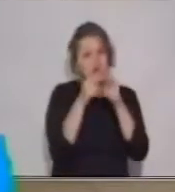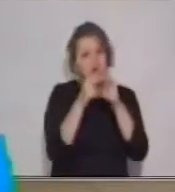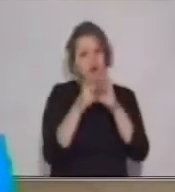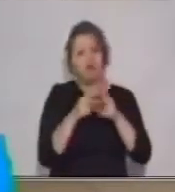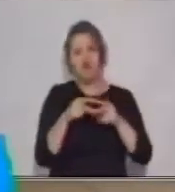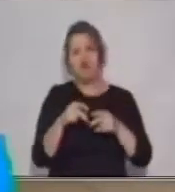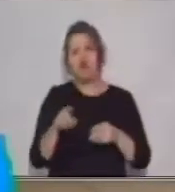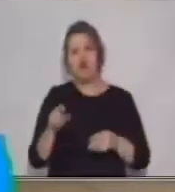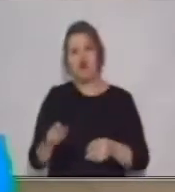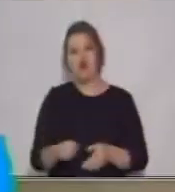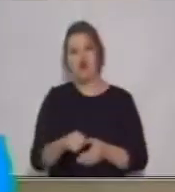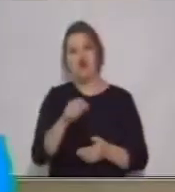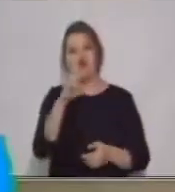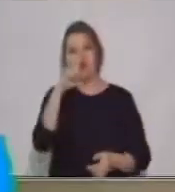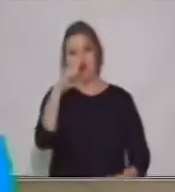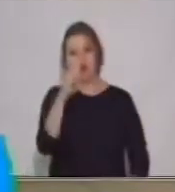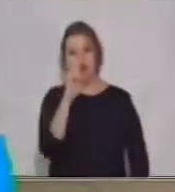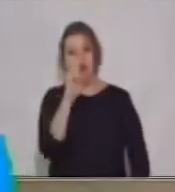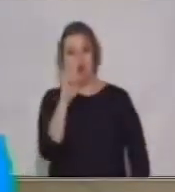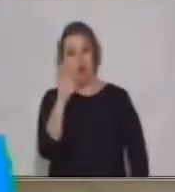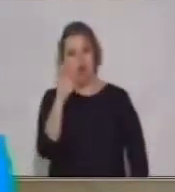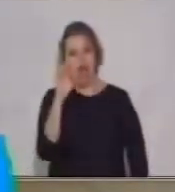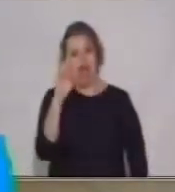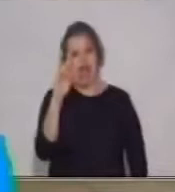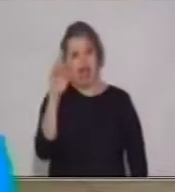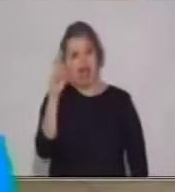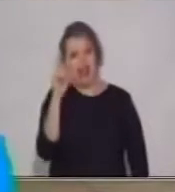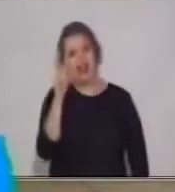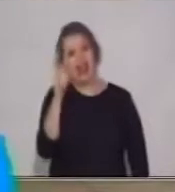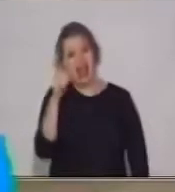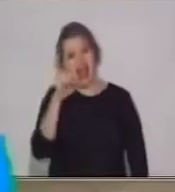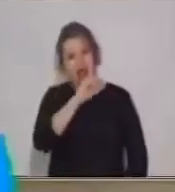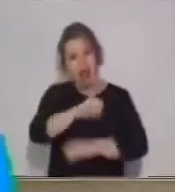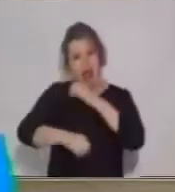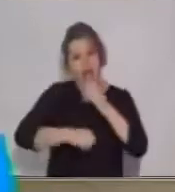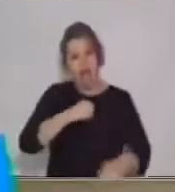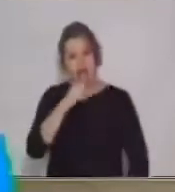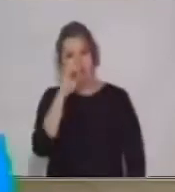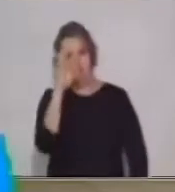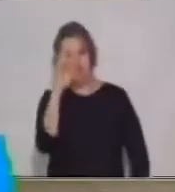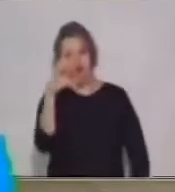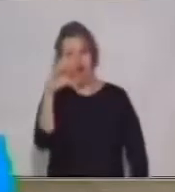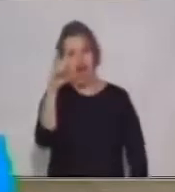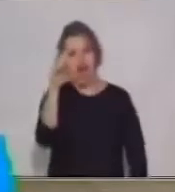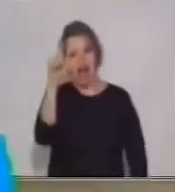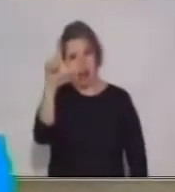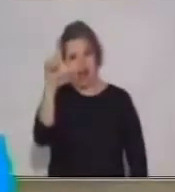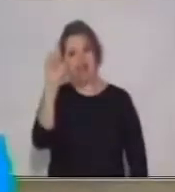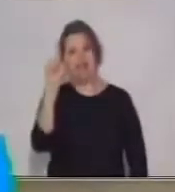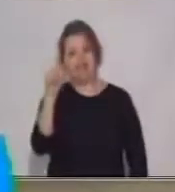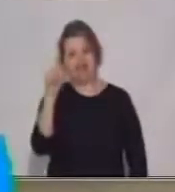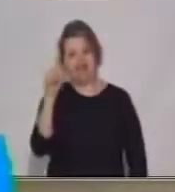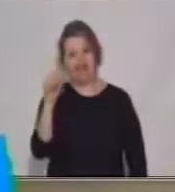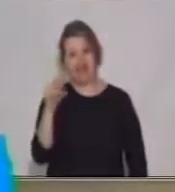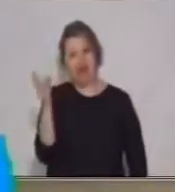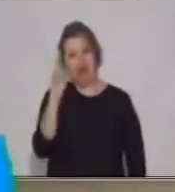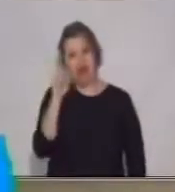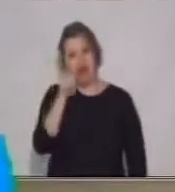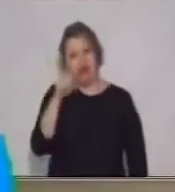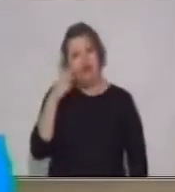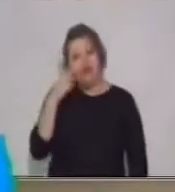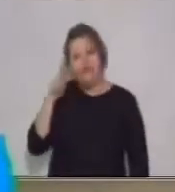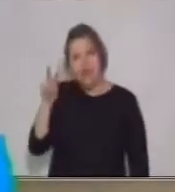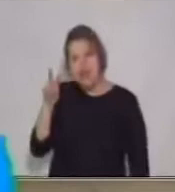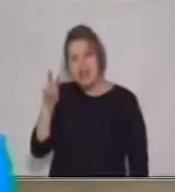focal o segmento focal, que es este eje en donde está ubicado el foco. Y